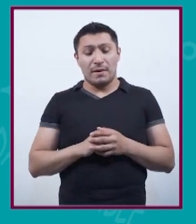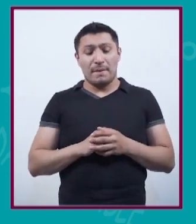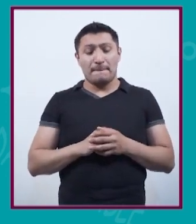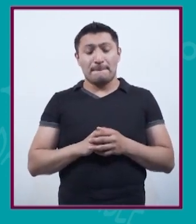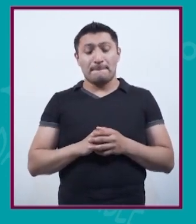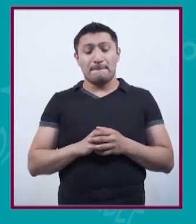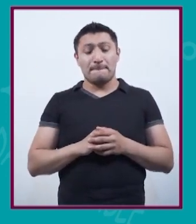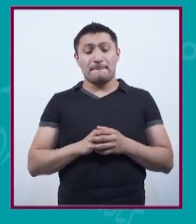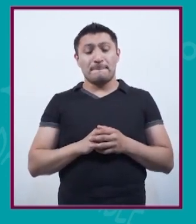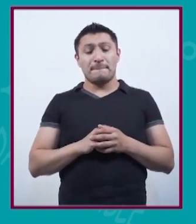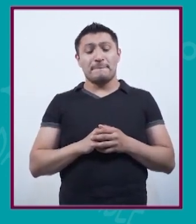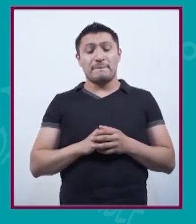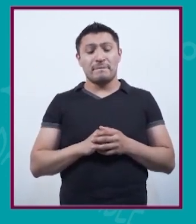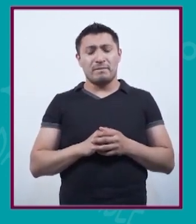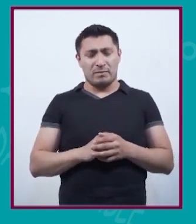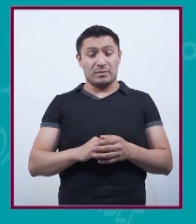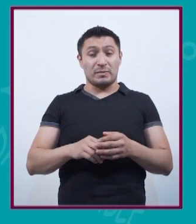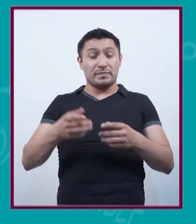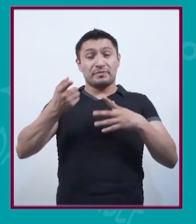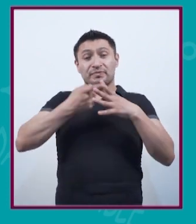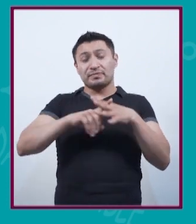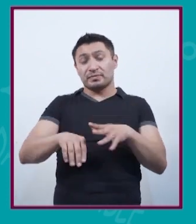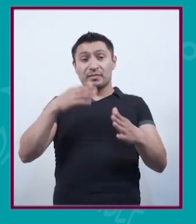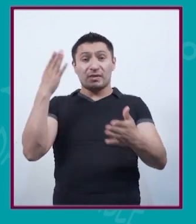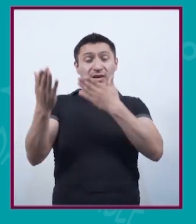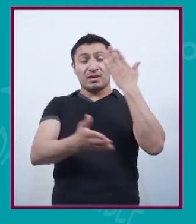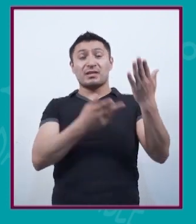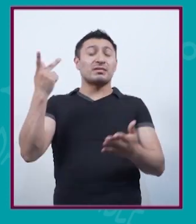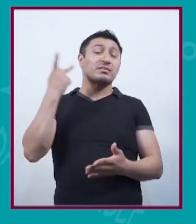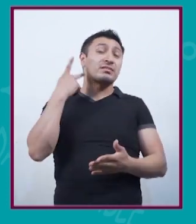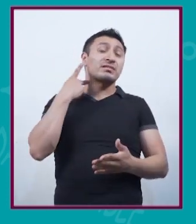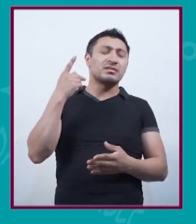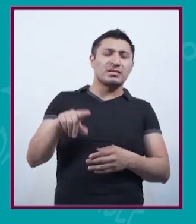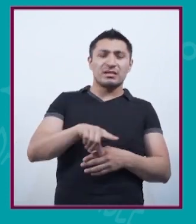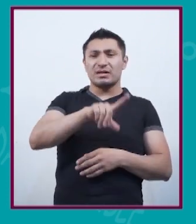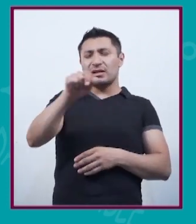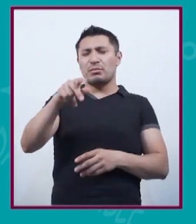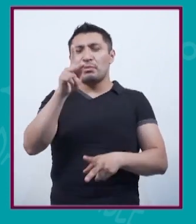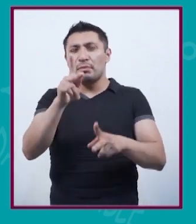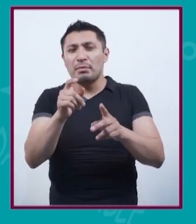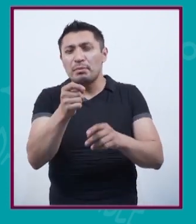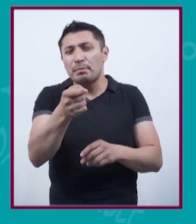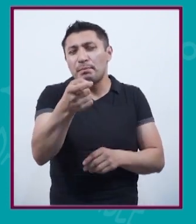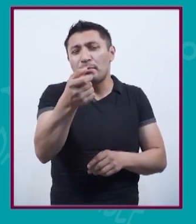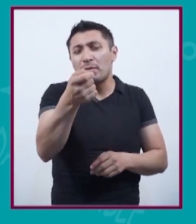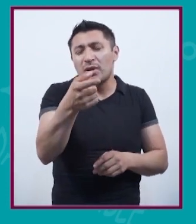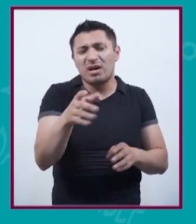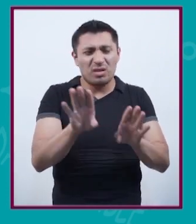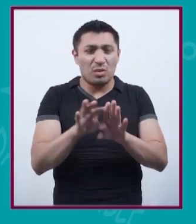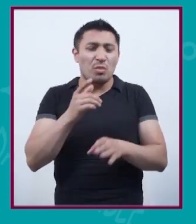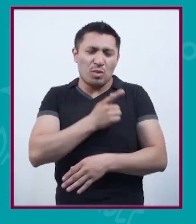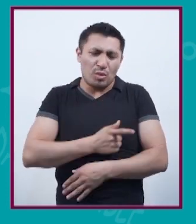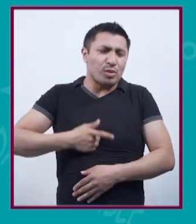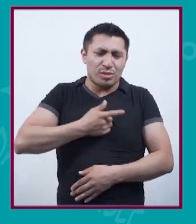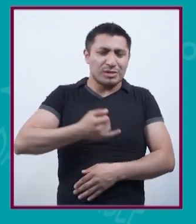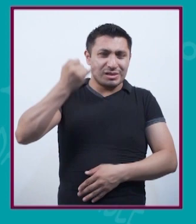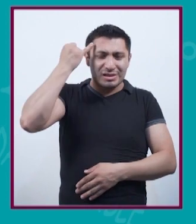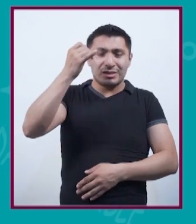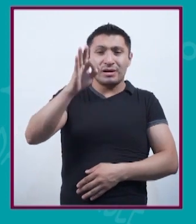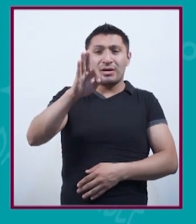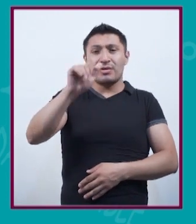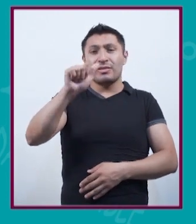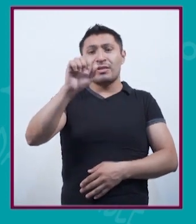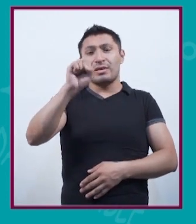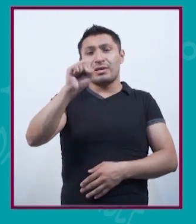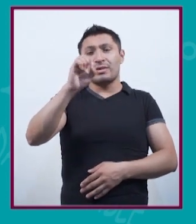Después ella se va más hacia el centro político durante mucho tiempo, coquetea